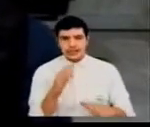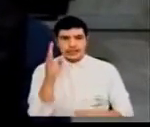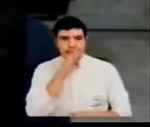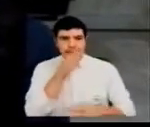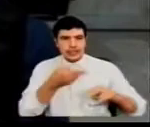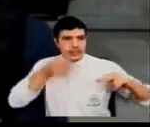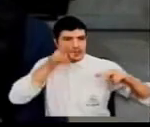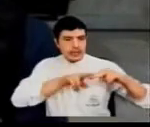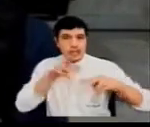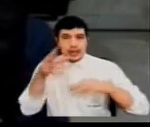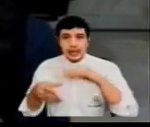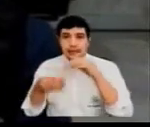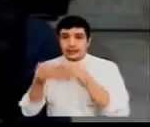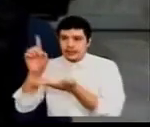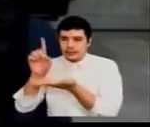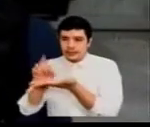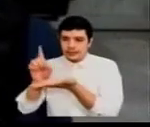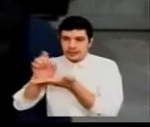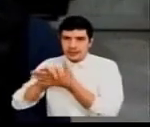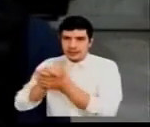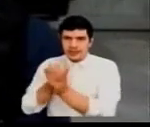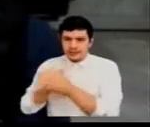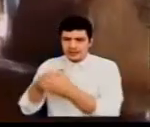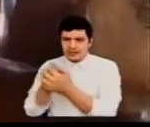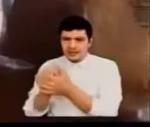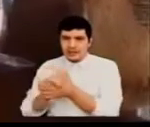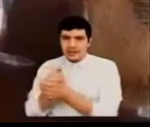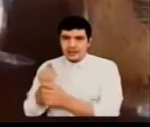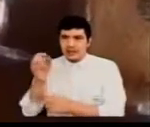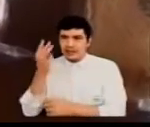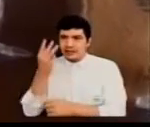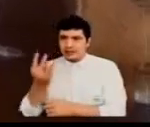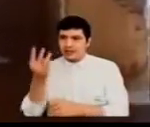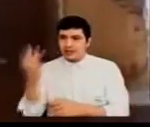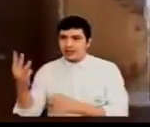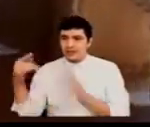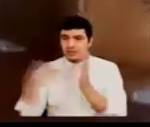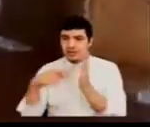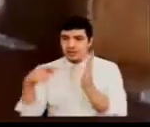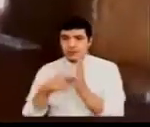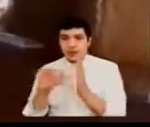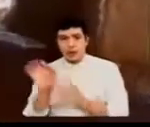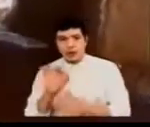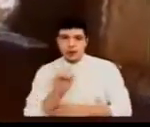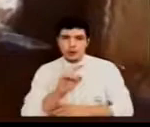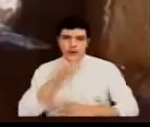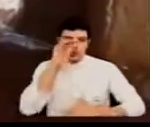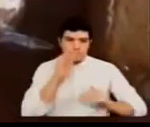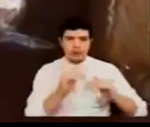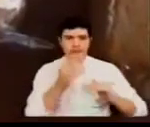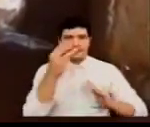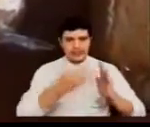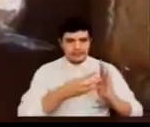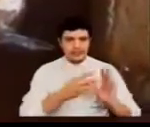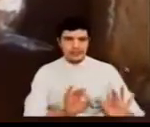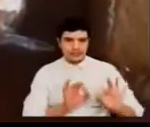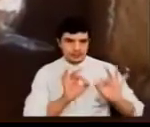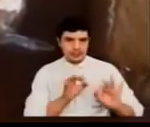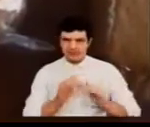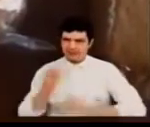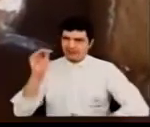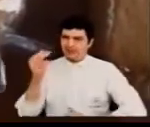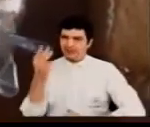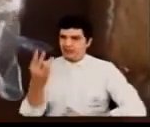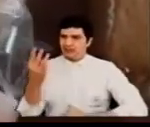temas se han podido concentrar dentro de nuestro interés. Otra de las situaciones que salió a la luz pública en las últimas